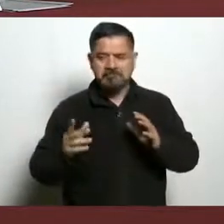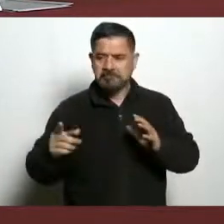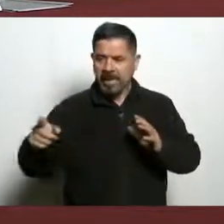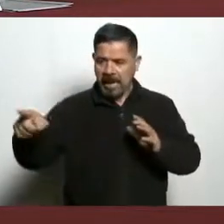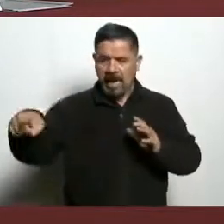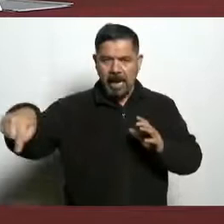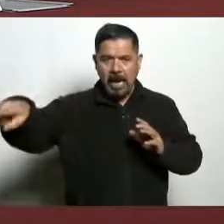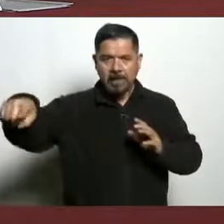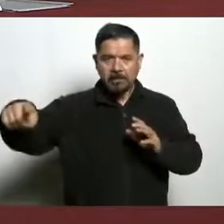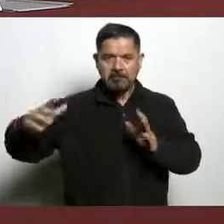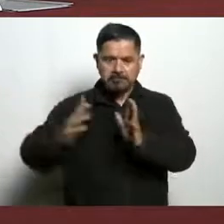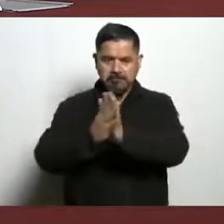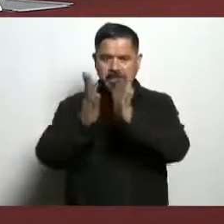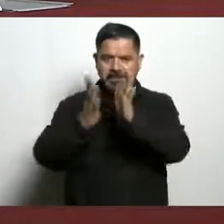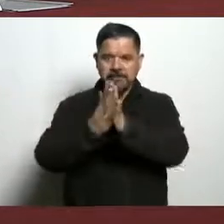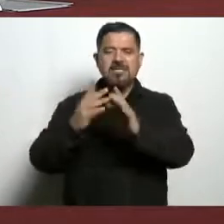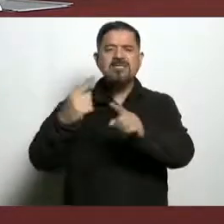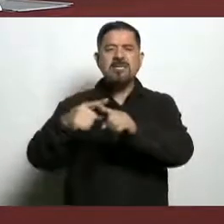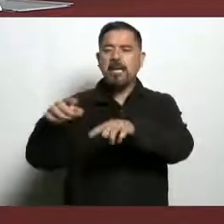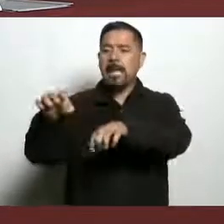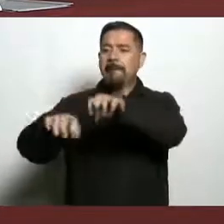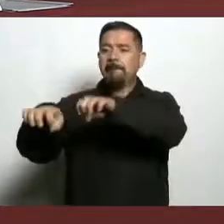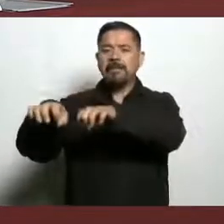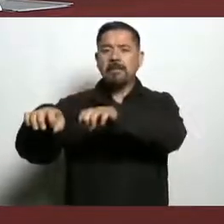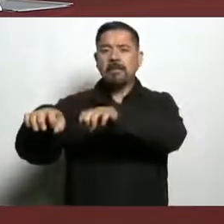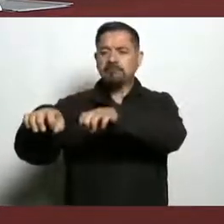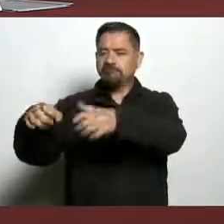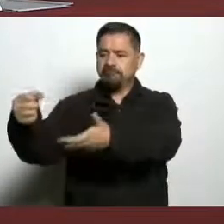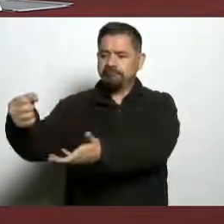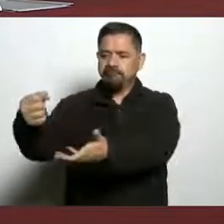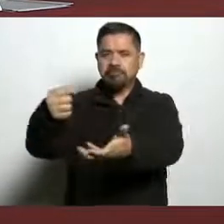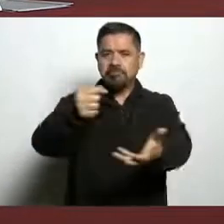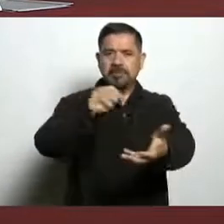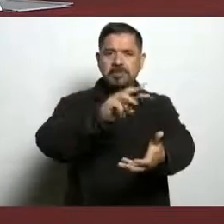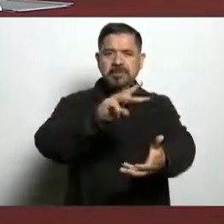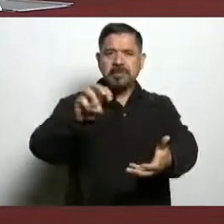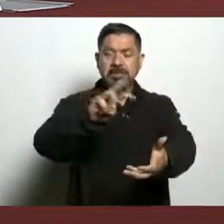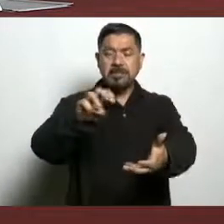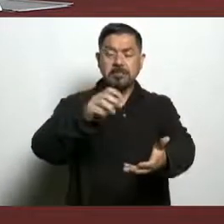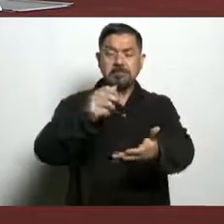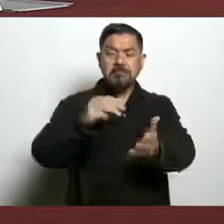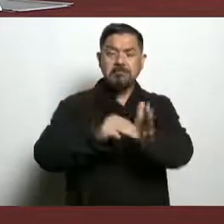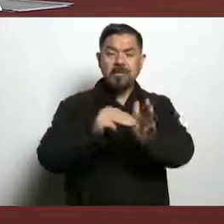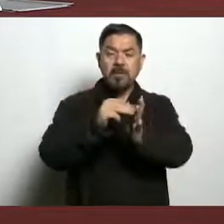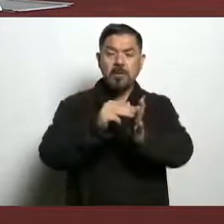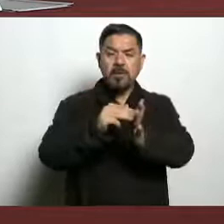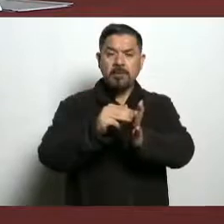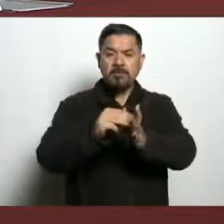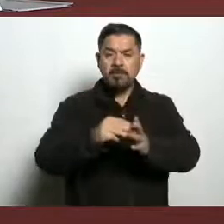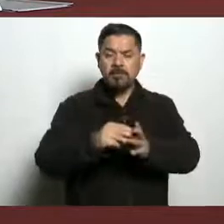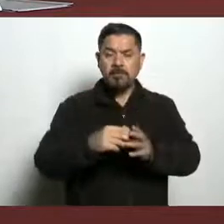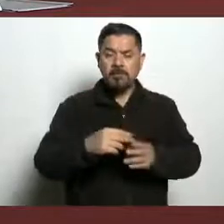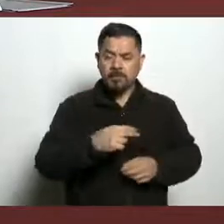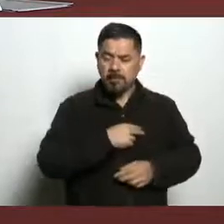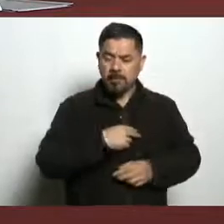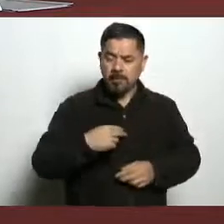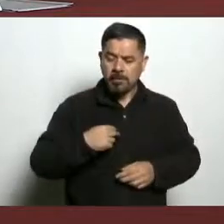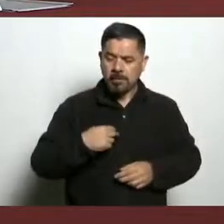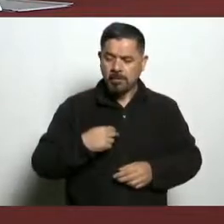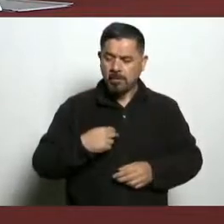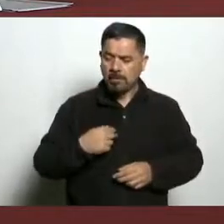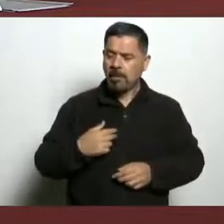participar, la empresa iba a cooperar con estos 300 millones, nosotros dimos